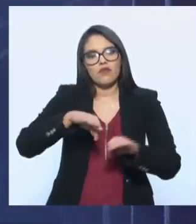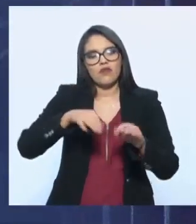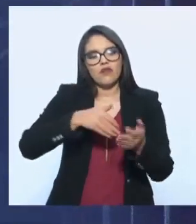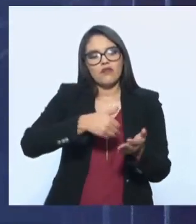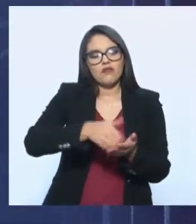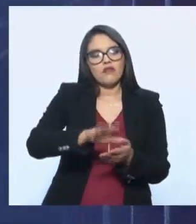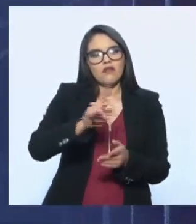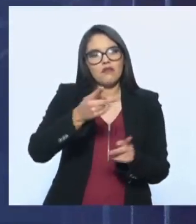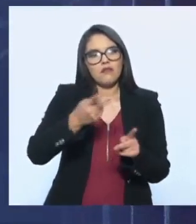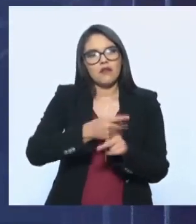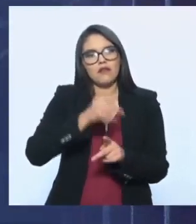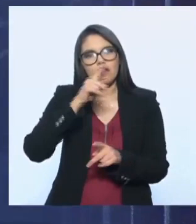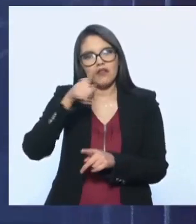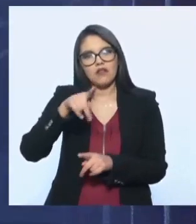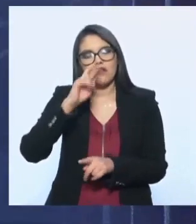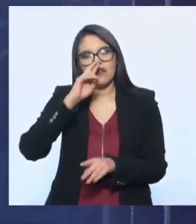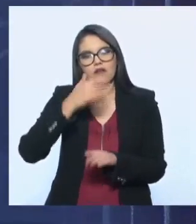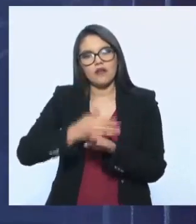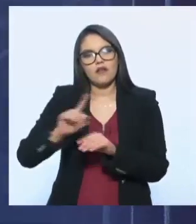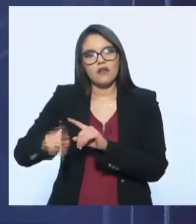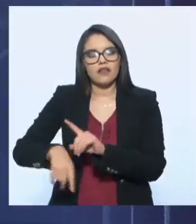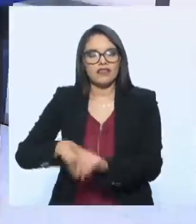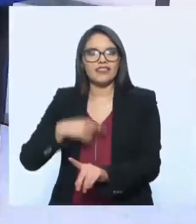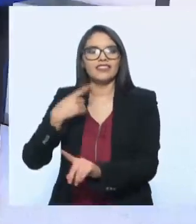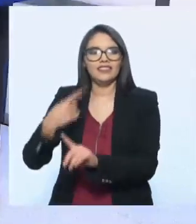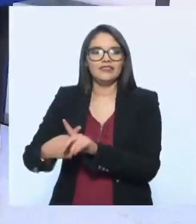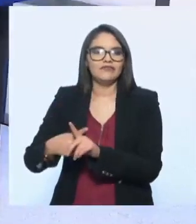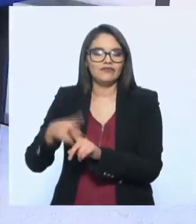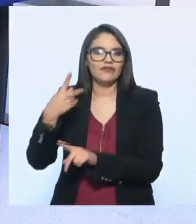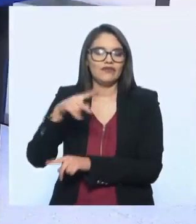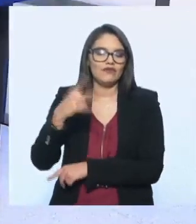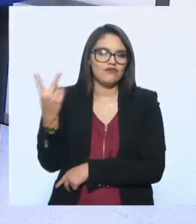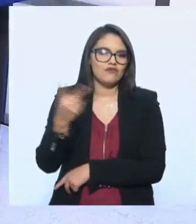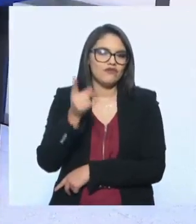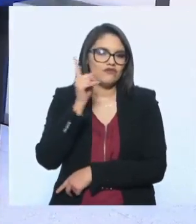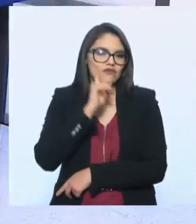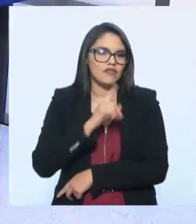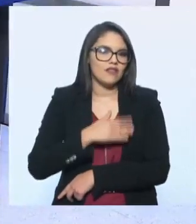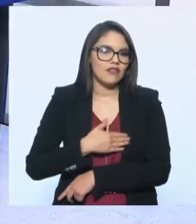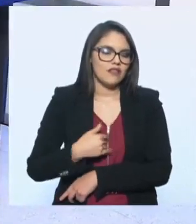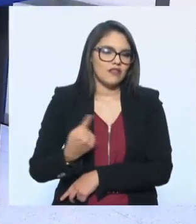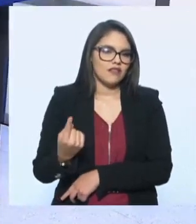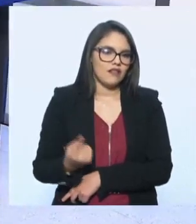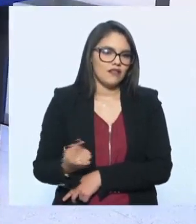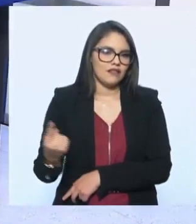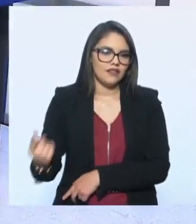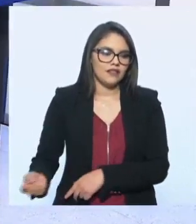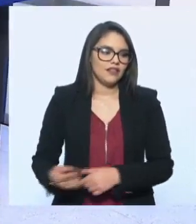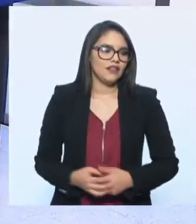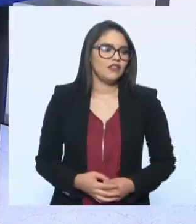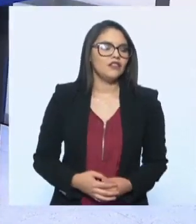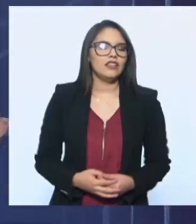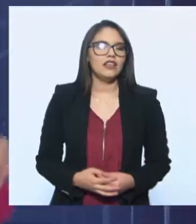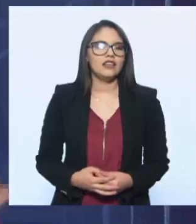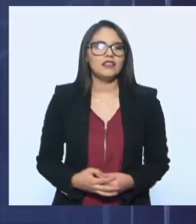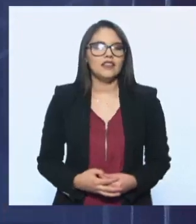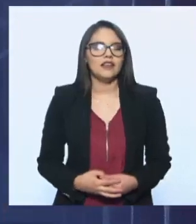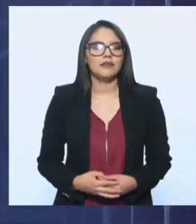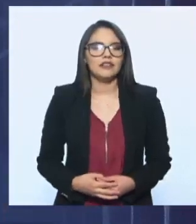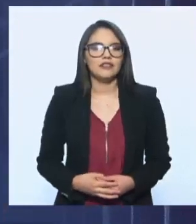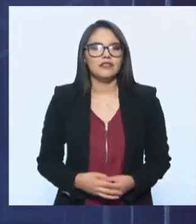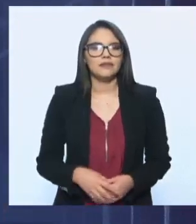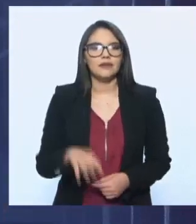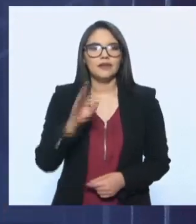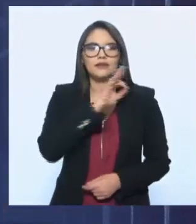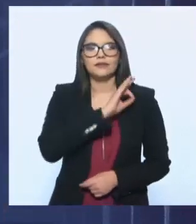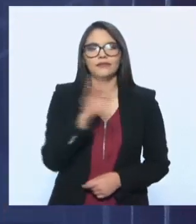la acusación de abuso sexual a sus propias hijas. Ahora, hay que comentar, y rápidamente para entrar al otro tema del magistrado, solo un comentario